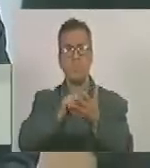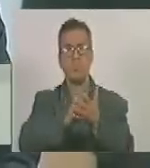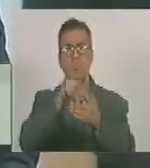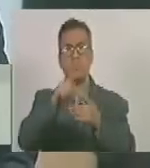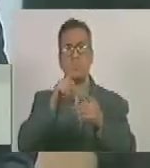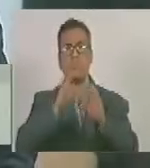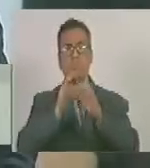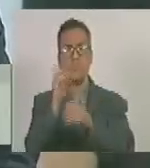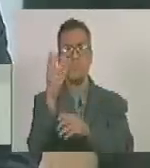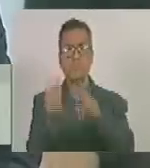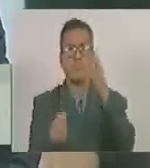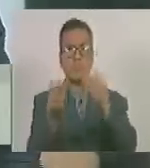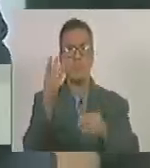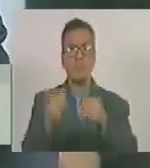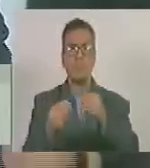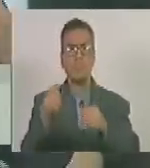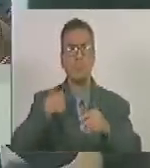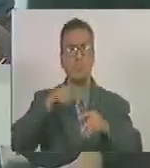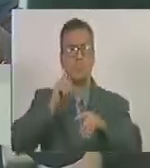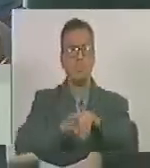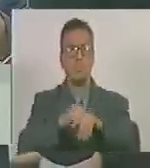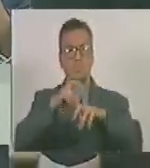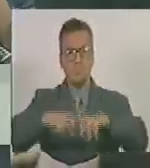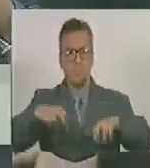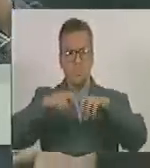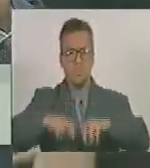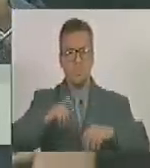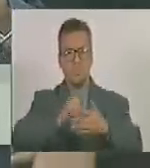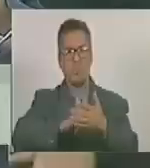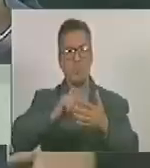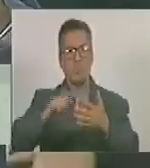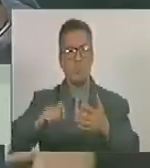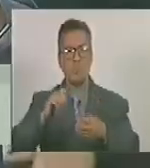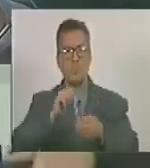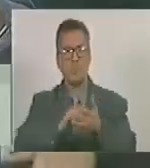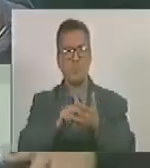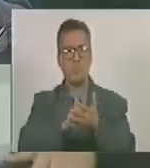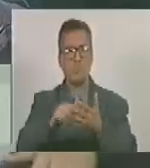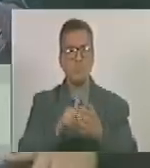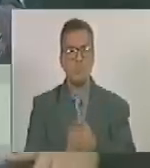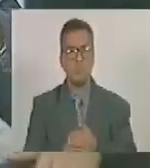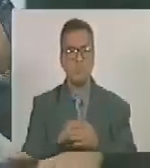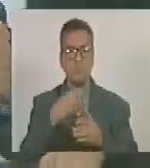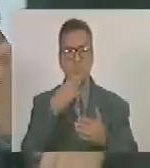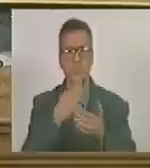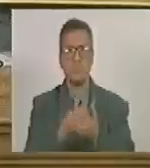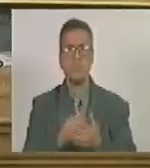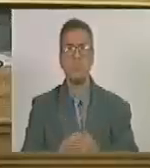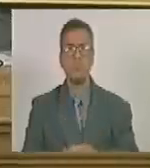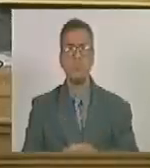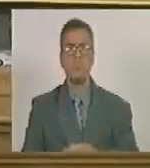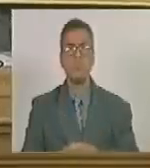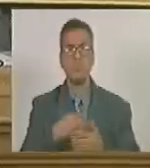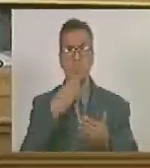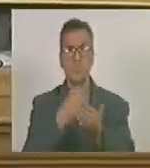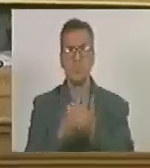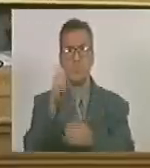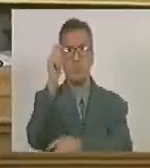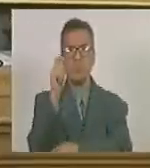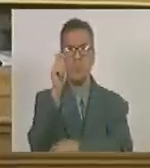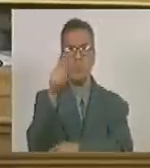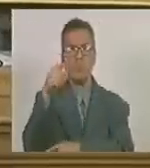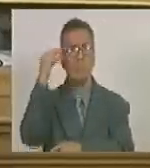de consejos comunales a los fines de revisar la redacción de artículo siguiente. Muchísimas gracias. Muchas gracias, diputado.